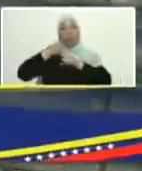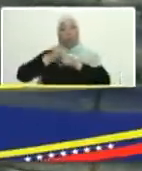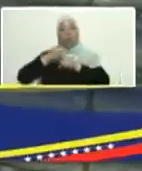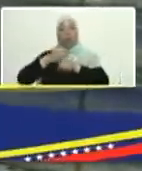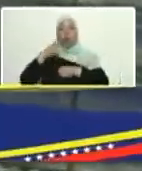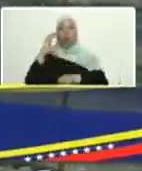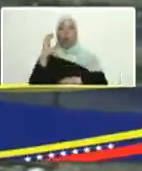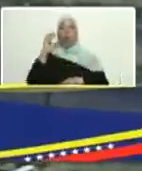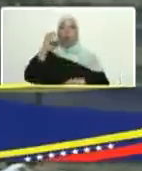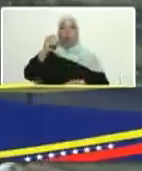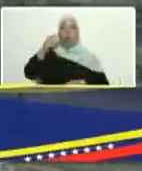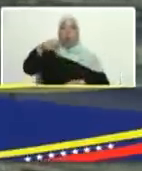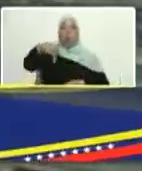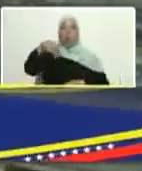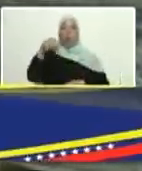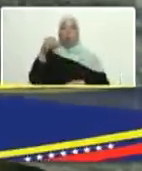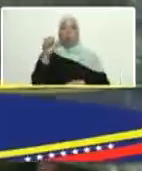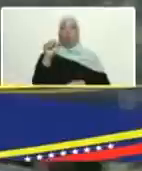Coposa, autoridades